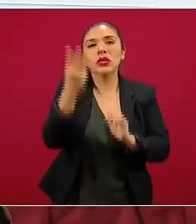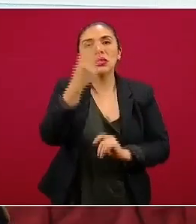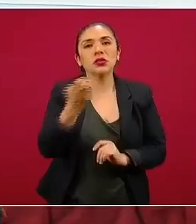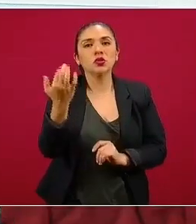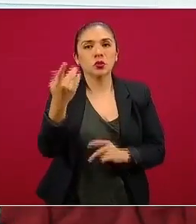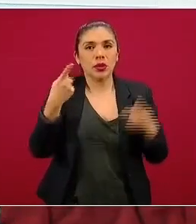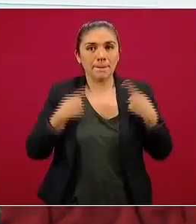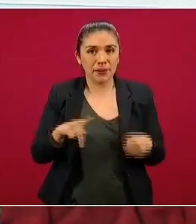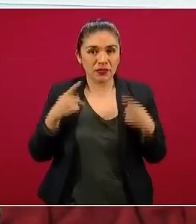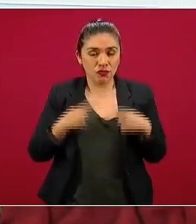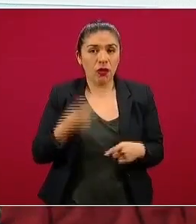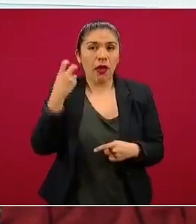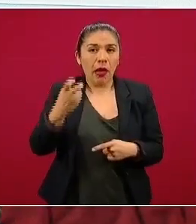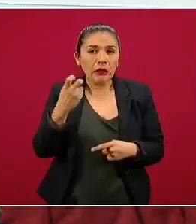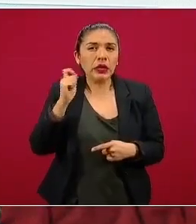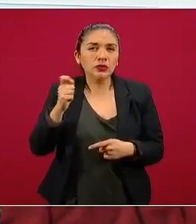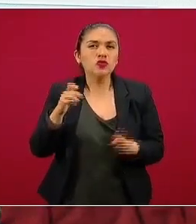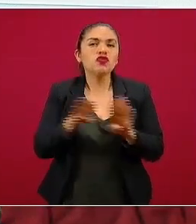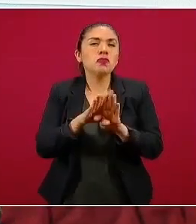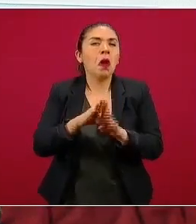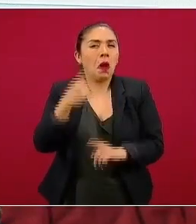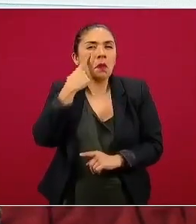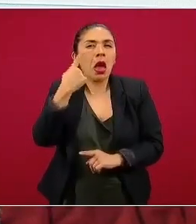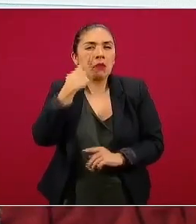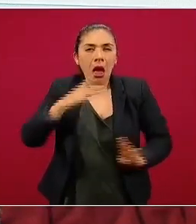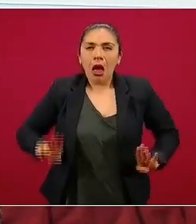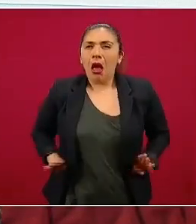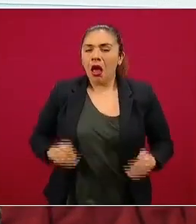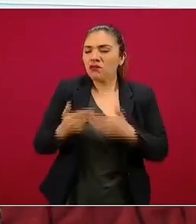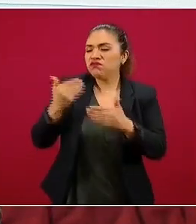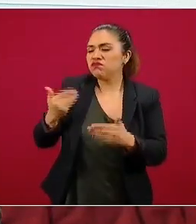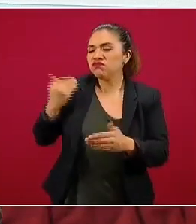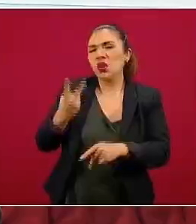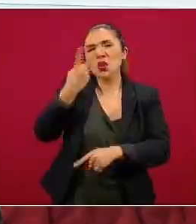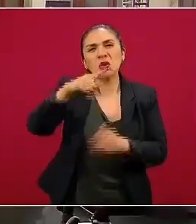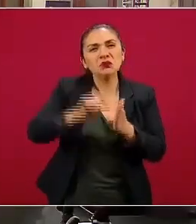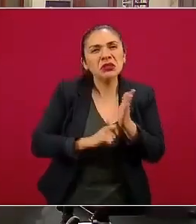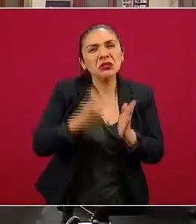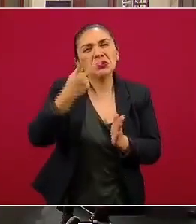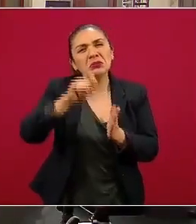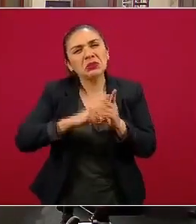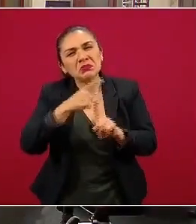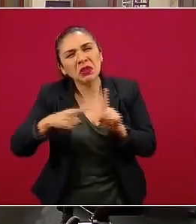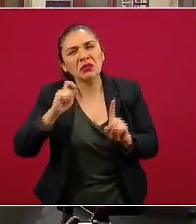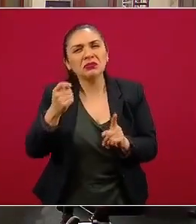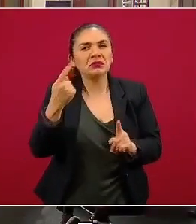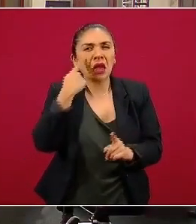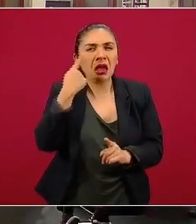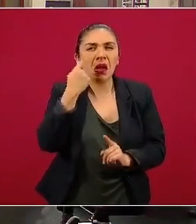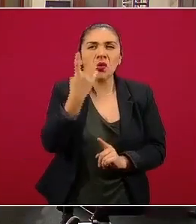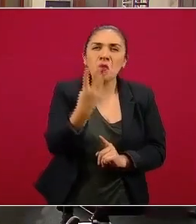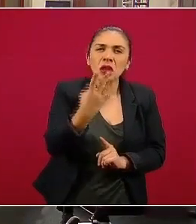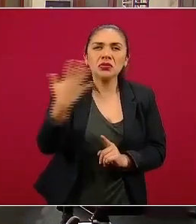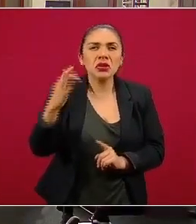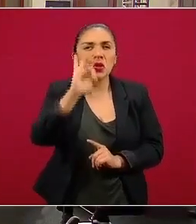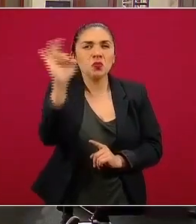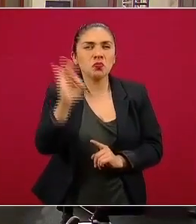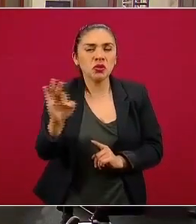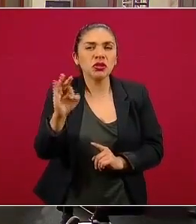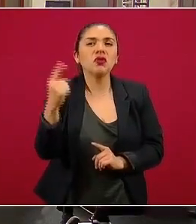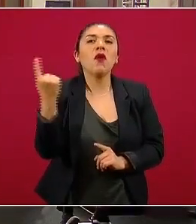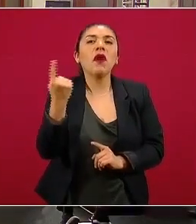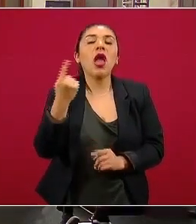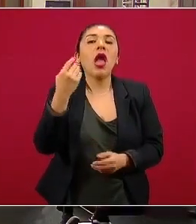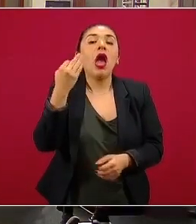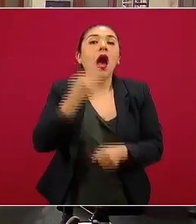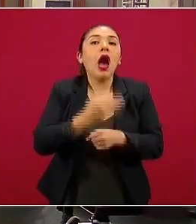48.350, y prácticamente es un porcentaje en el que hemos estado ya los últimos 2 meses y medio, es entre 4-5% en relación a